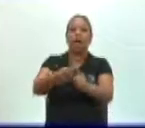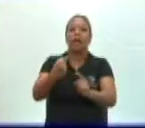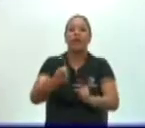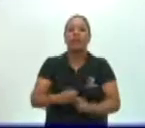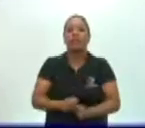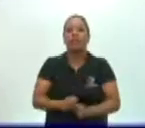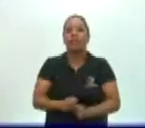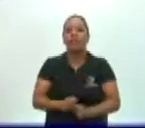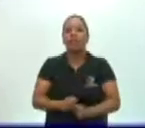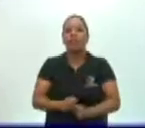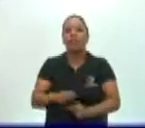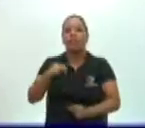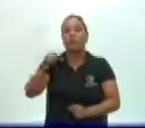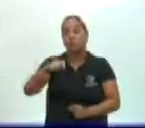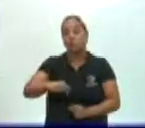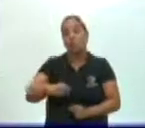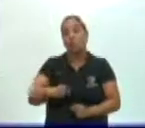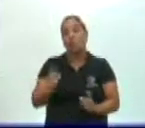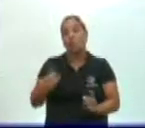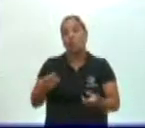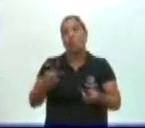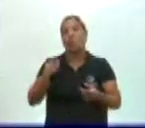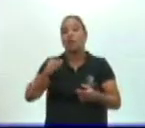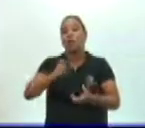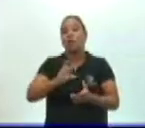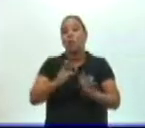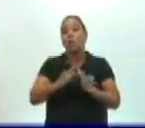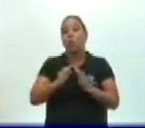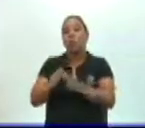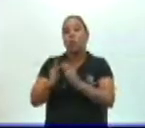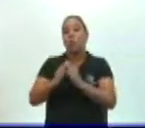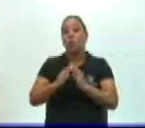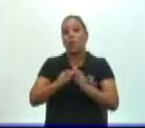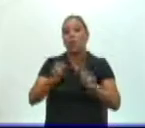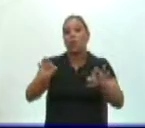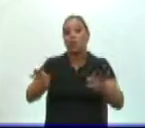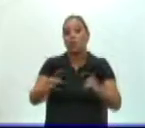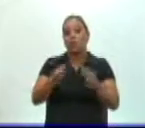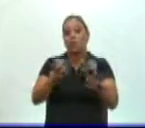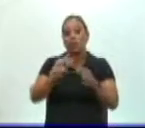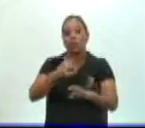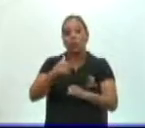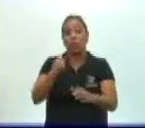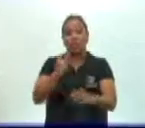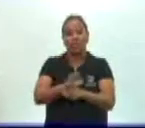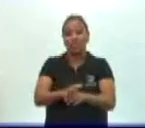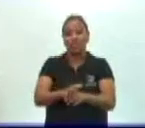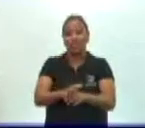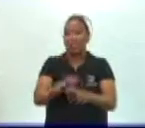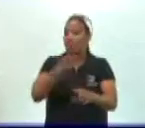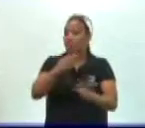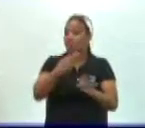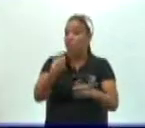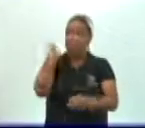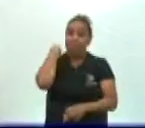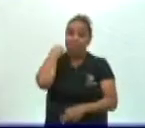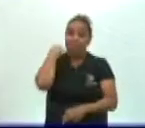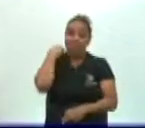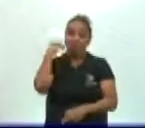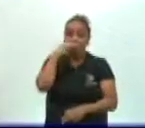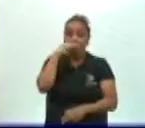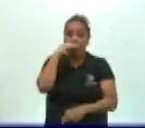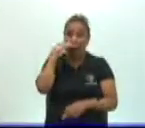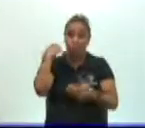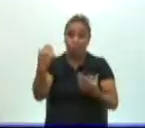de París como ensayo, porque cuando entremos a la época contemporánea y vemos entonces esta materialización del socialismo en otros países, van a tomar en